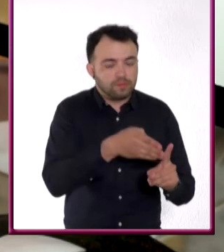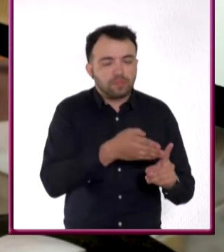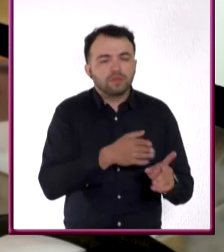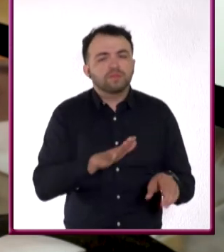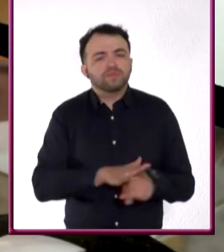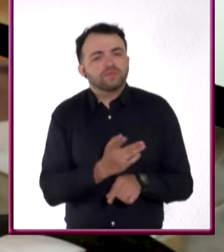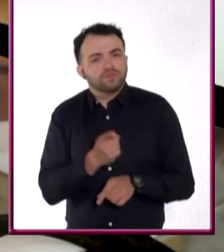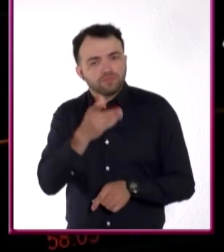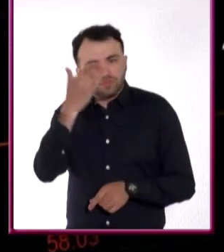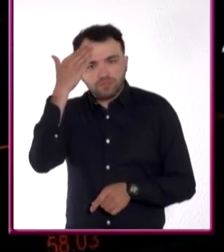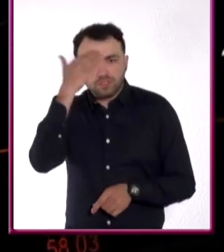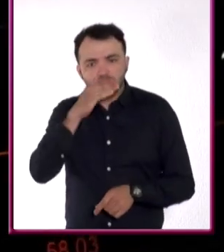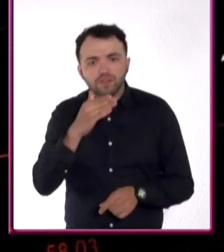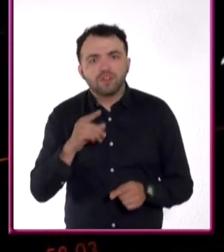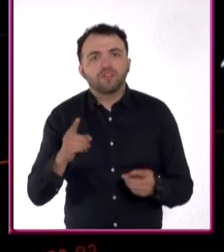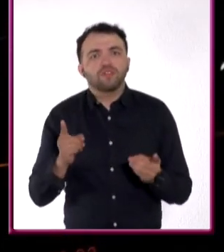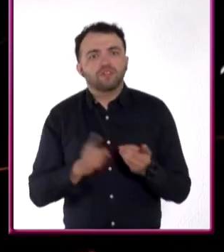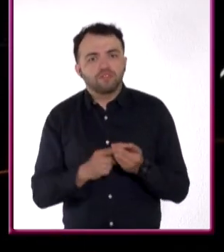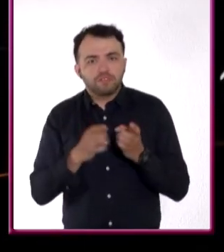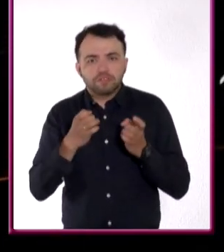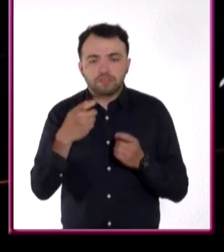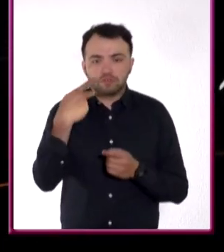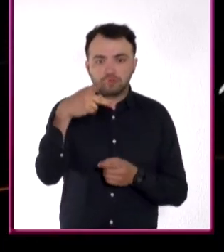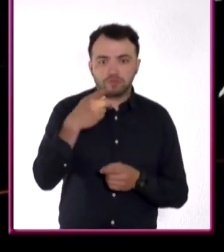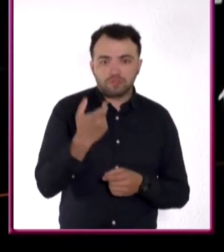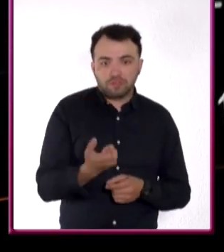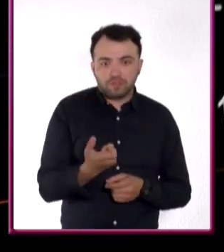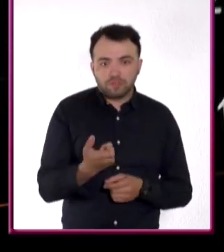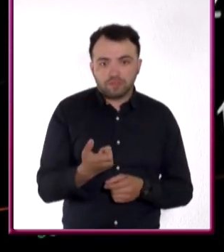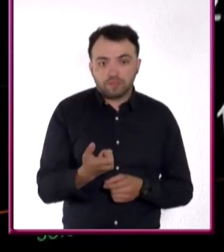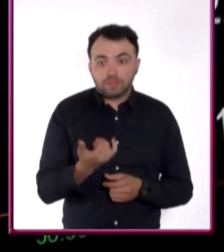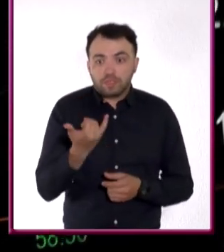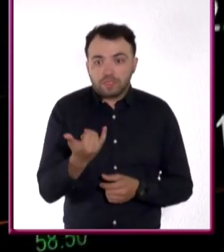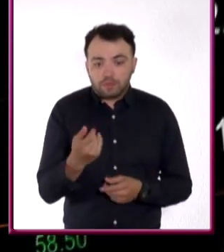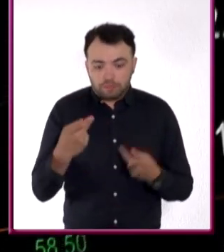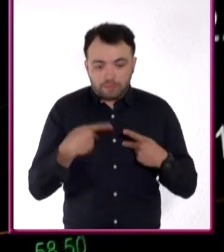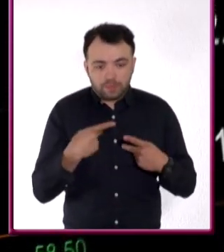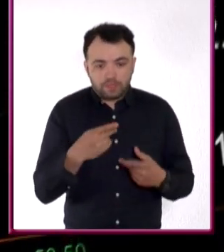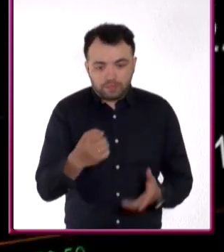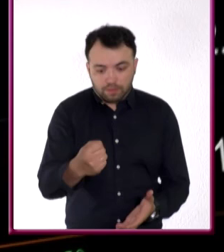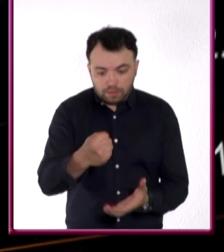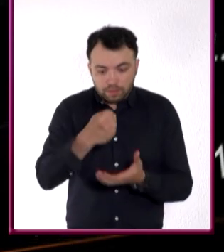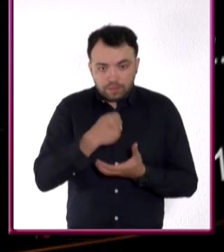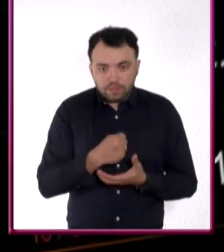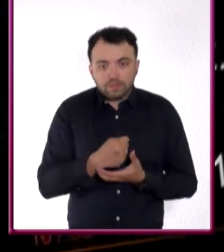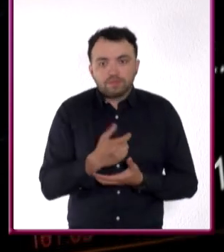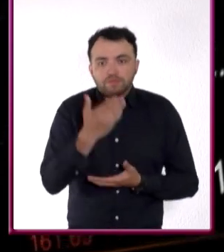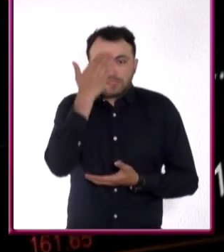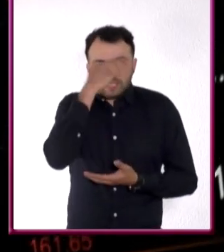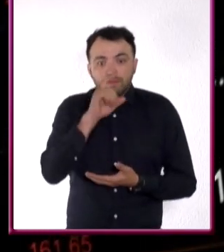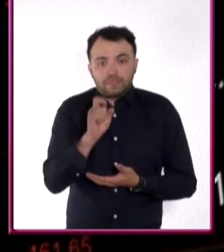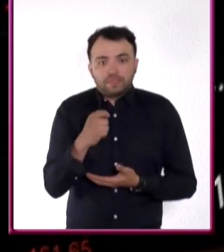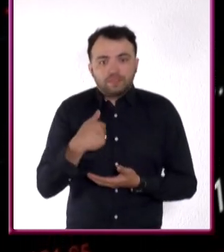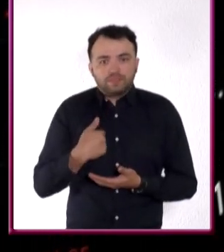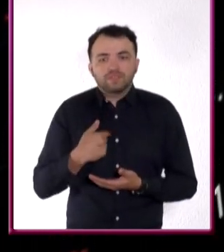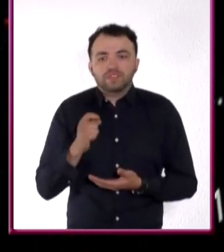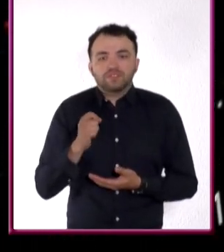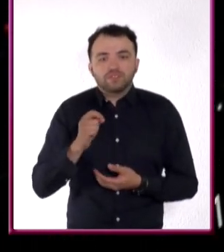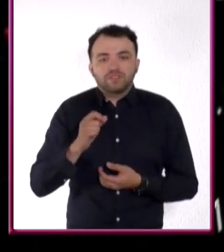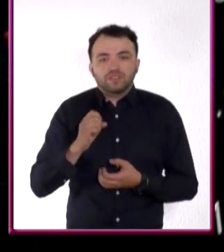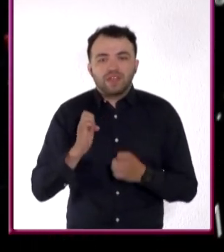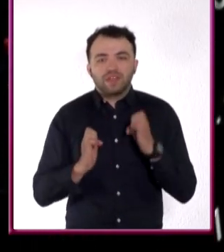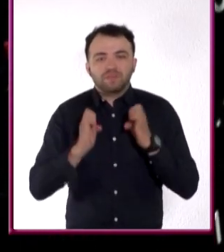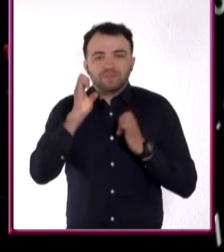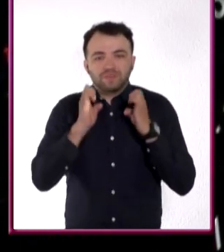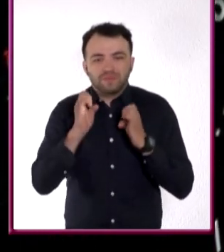tú sabes a dónde se está yendo el dinero y quienes reciben el dinero saben quién lo está dando, ¿no? Por eso son los